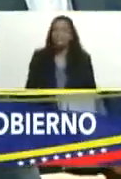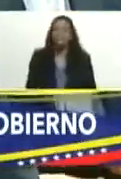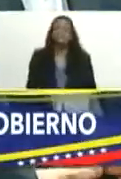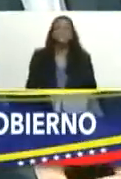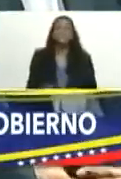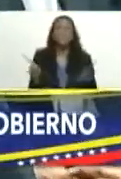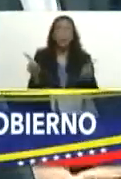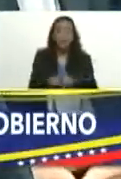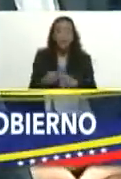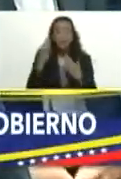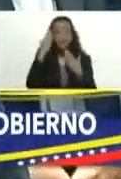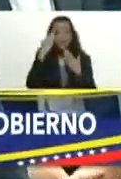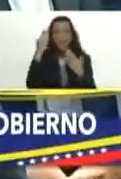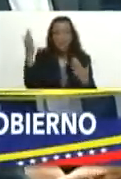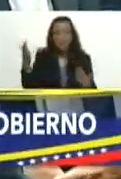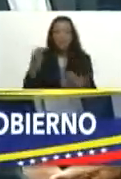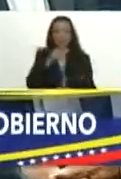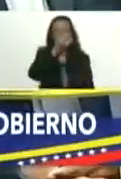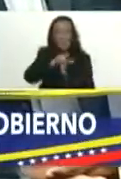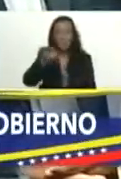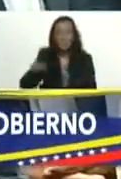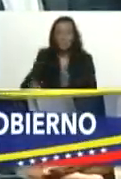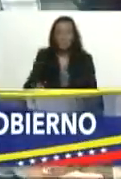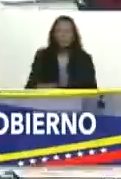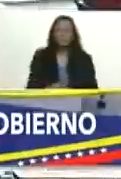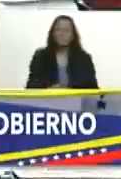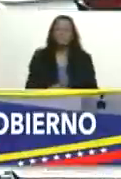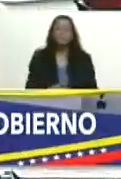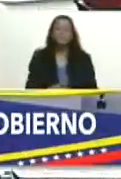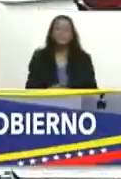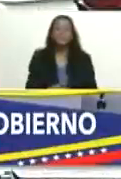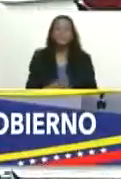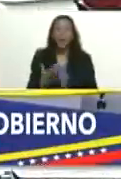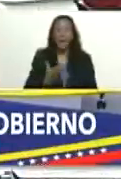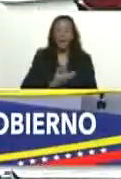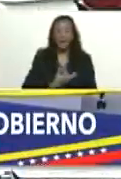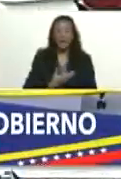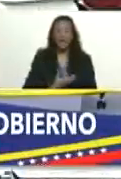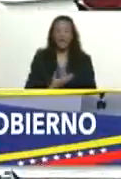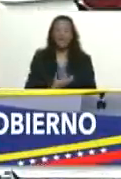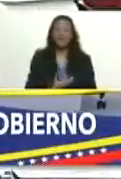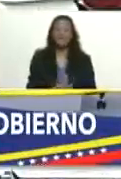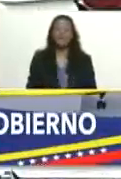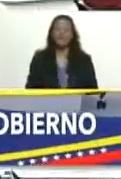Igualmente están presentes el alcalde